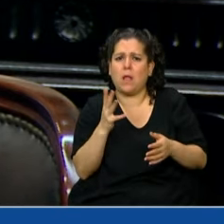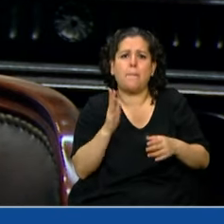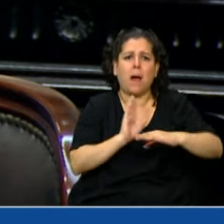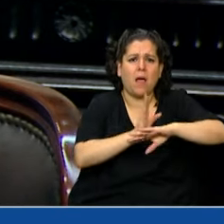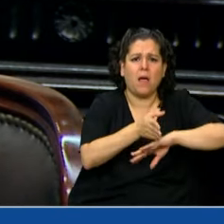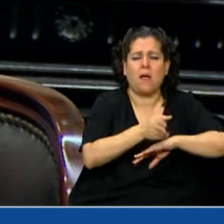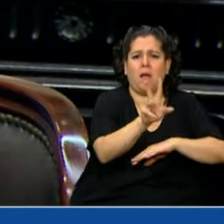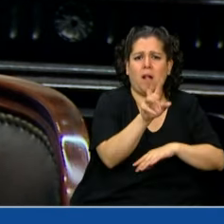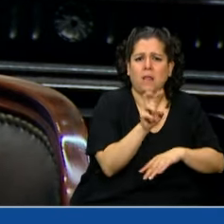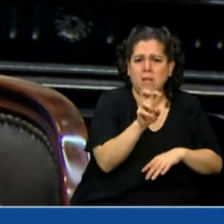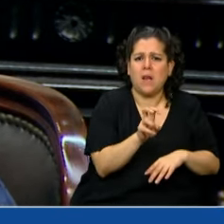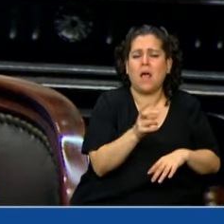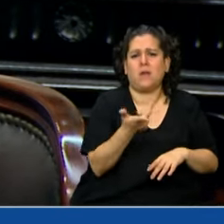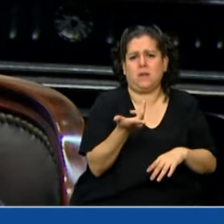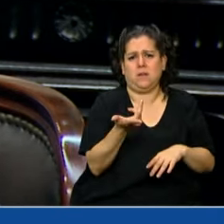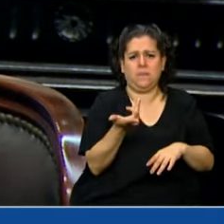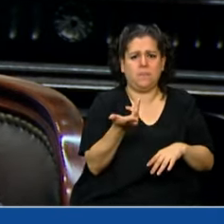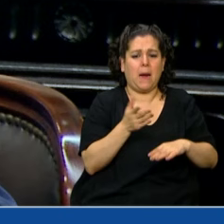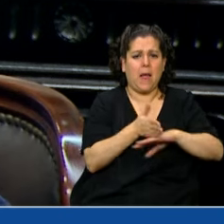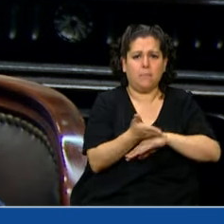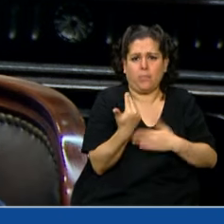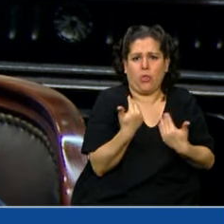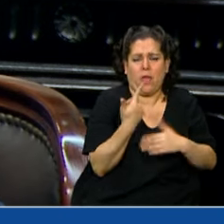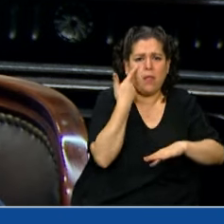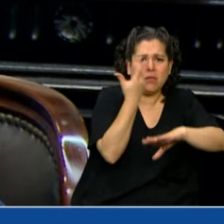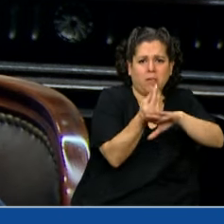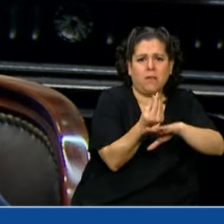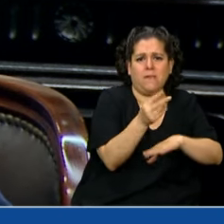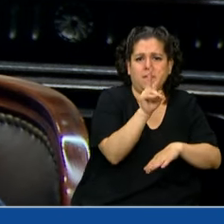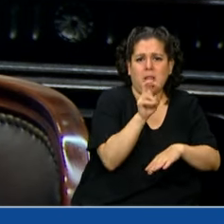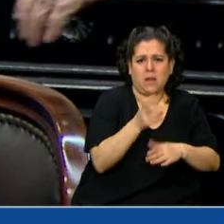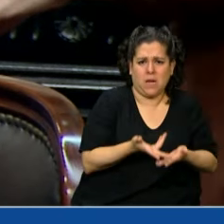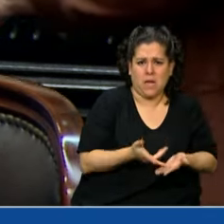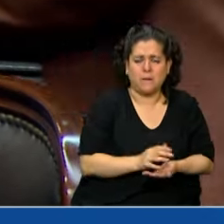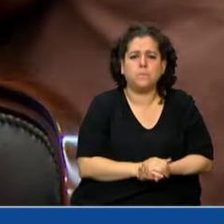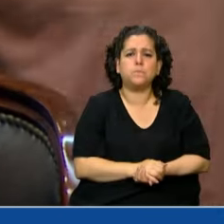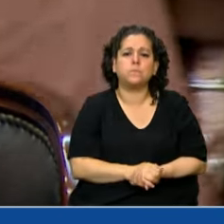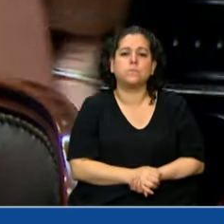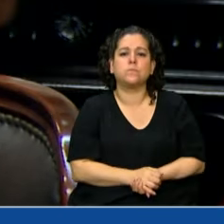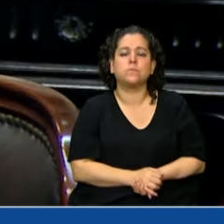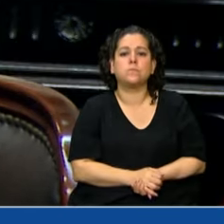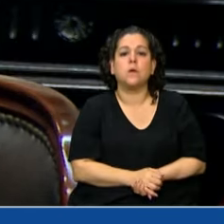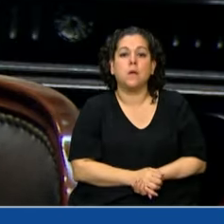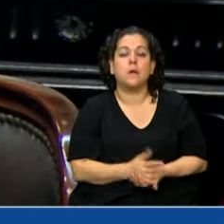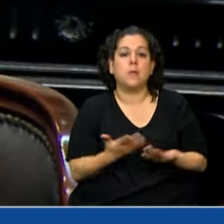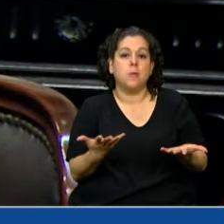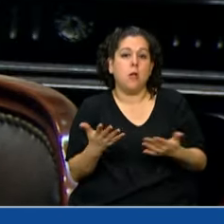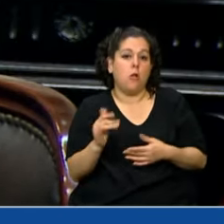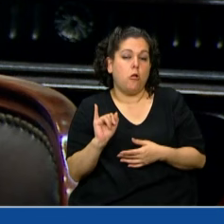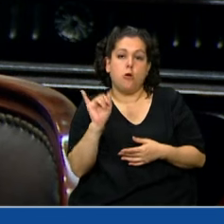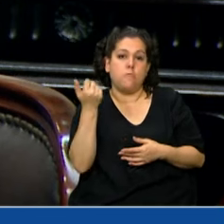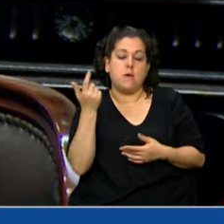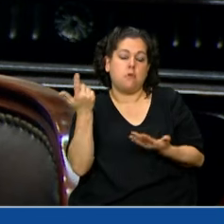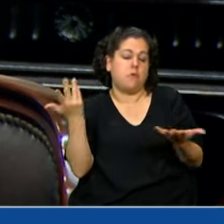para los inquilinos para los locatarios para acceder a un alquiler lo razonable lo